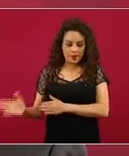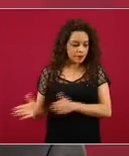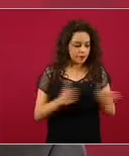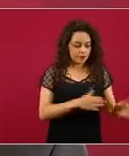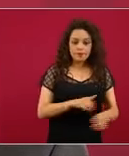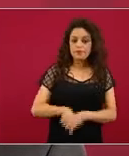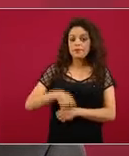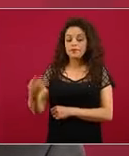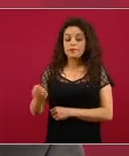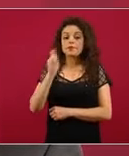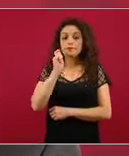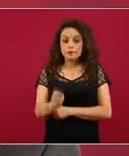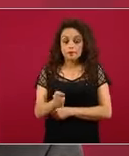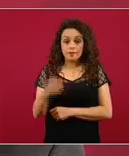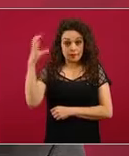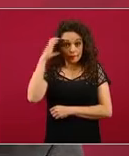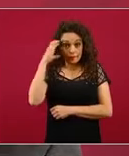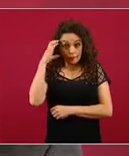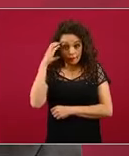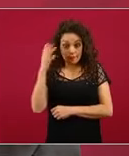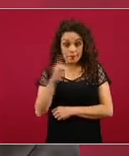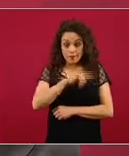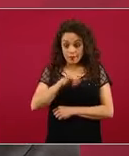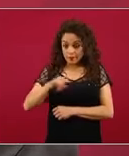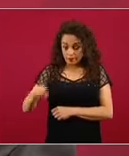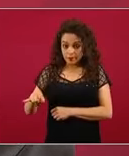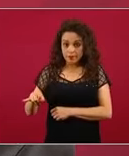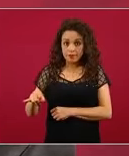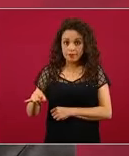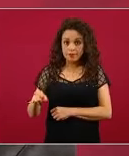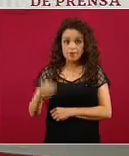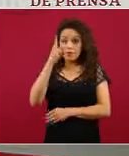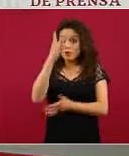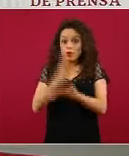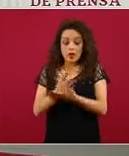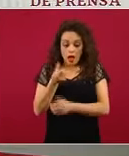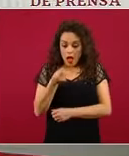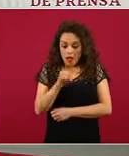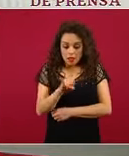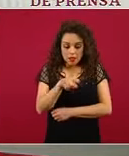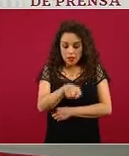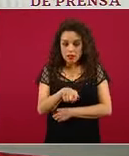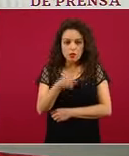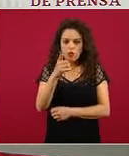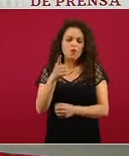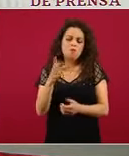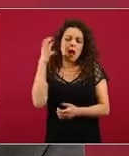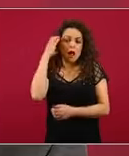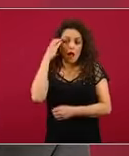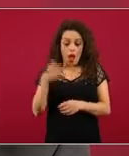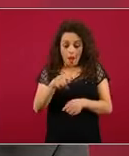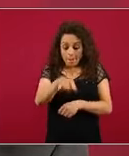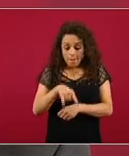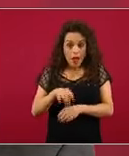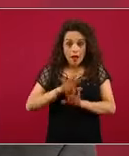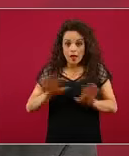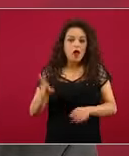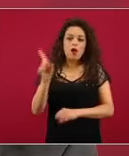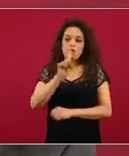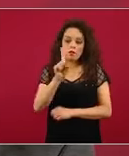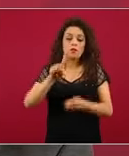ampliar esa cantidad de camas. Cuando decimos camas, no es solo el mueble físico en el que se alojan las personas, sino es el personal de